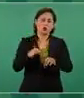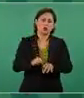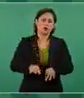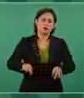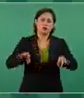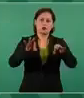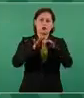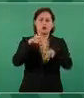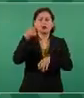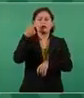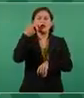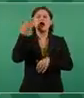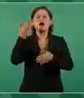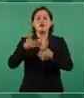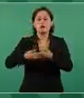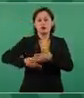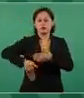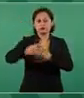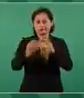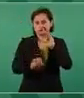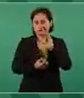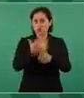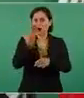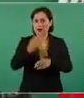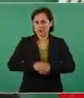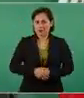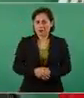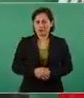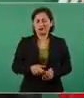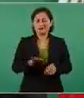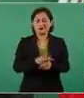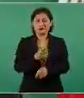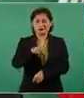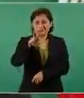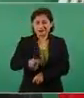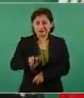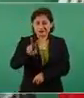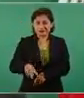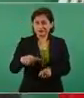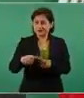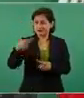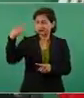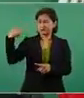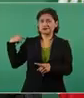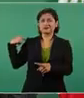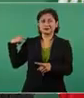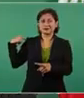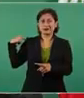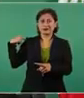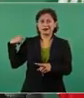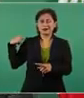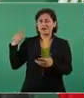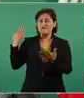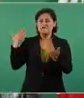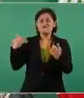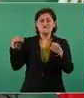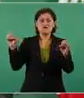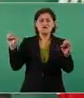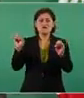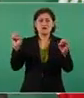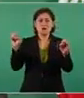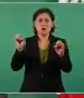porque no ha habido atención a